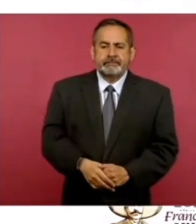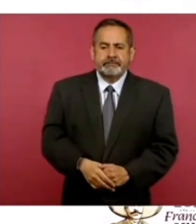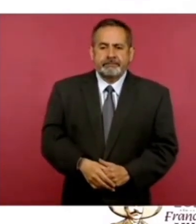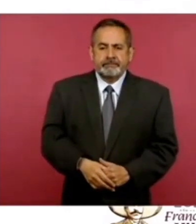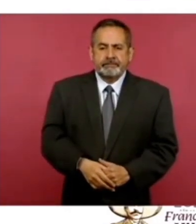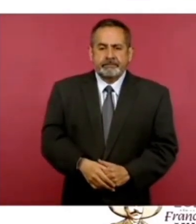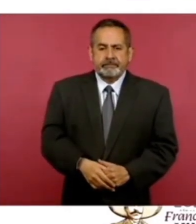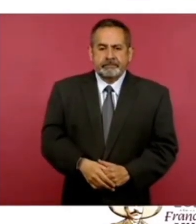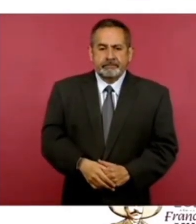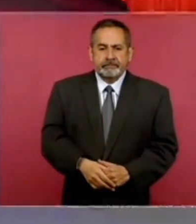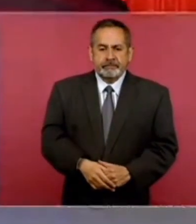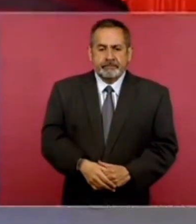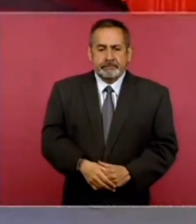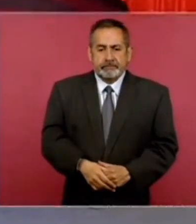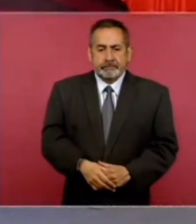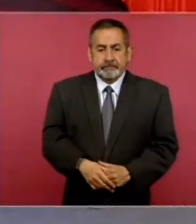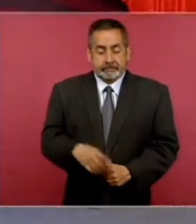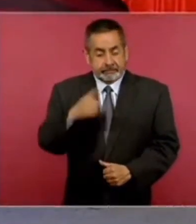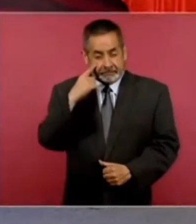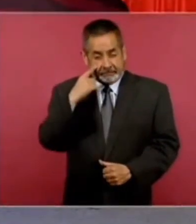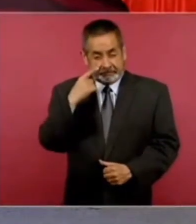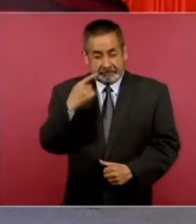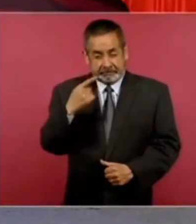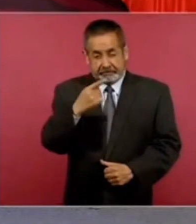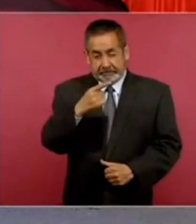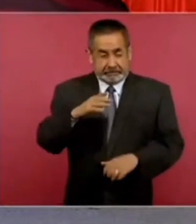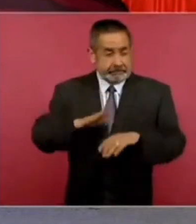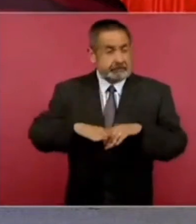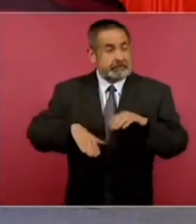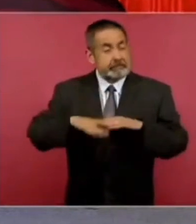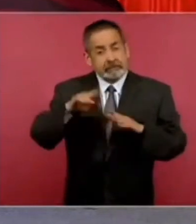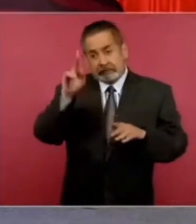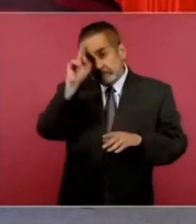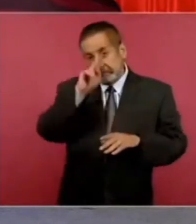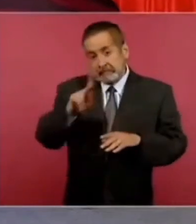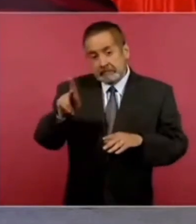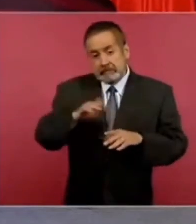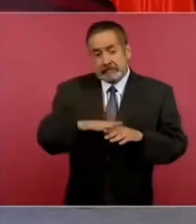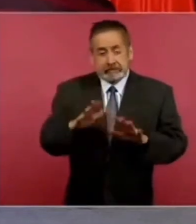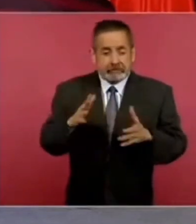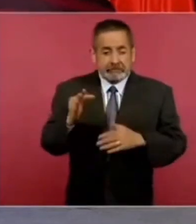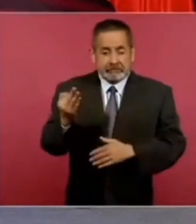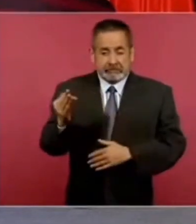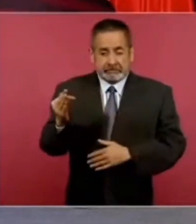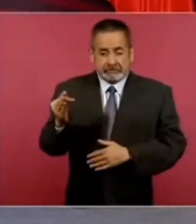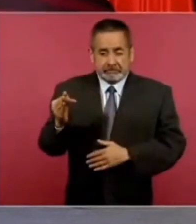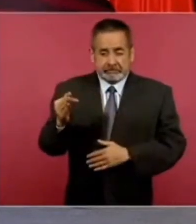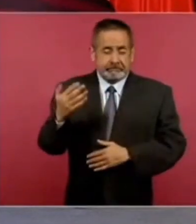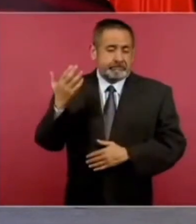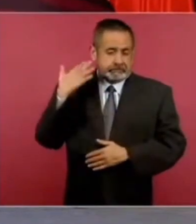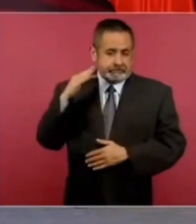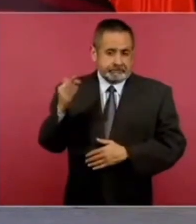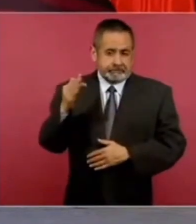Eso es lo más alto, que es como febrero,